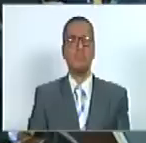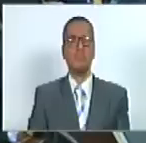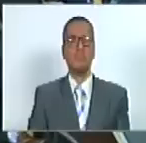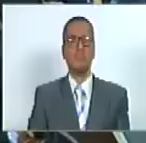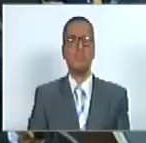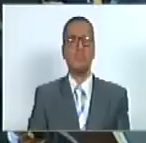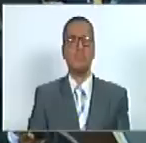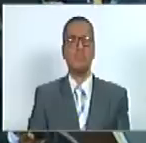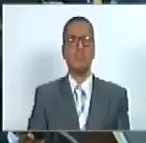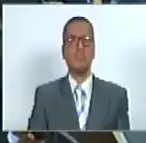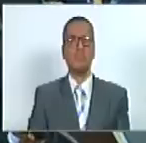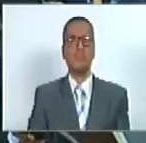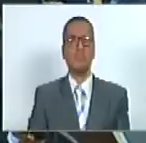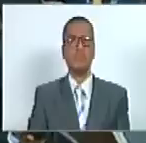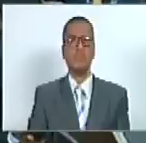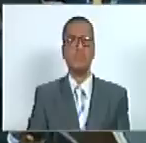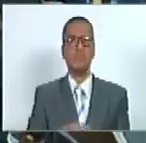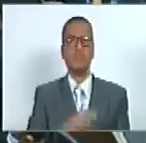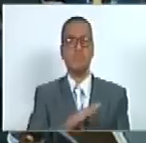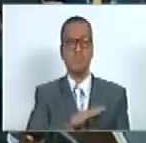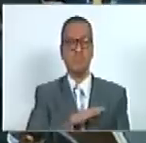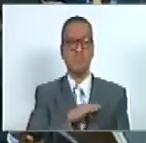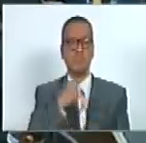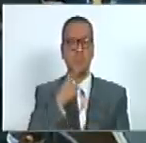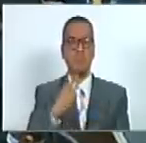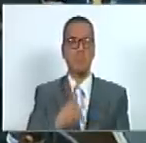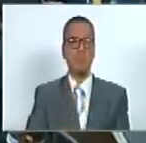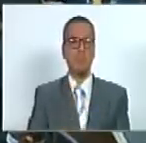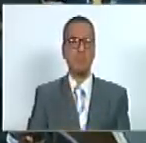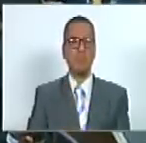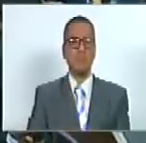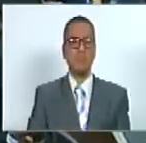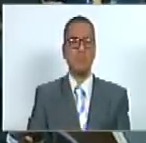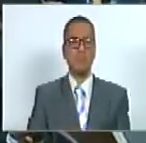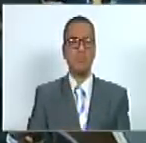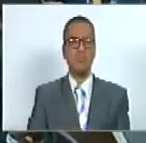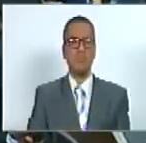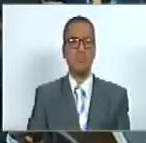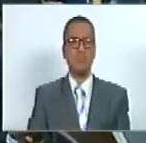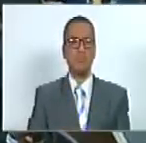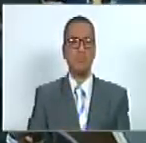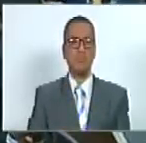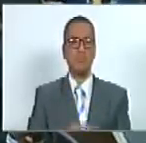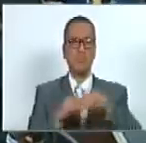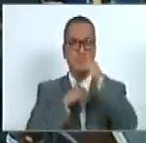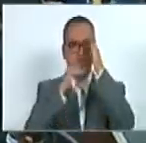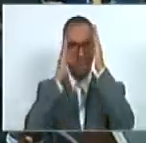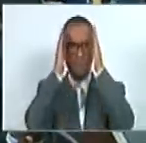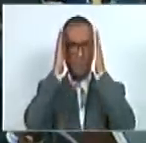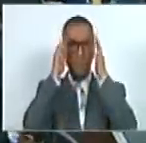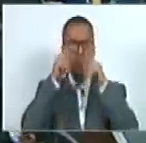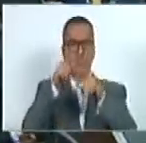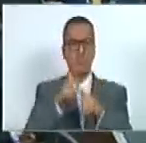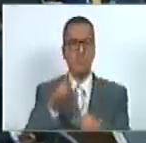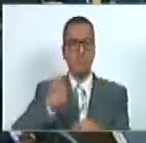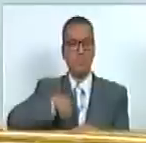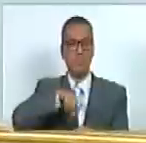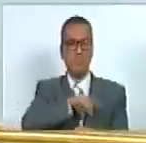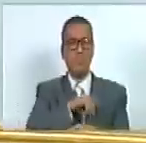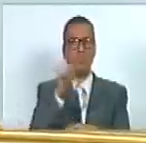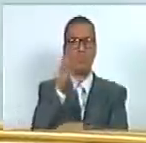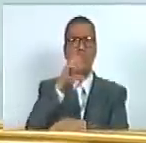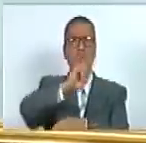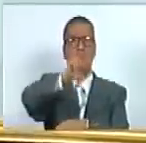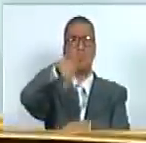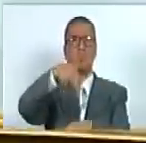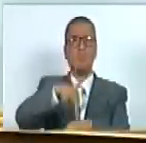Tengo la palabra yo a efectos de pedir la atención de nuestra Asamblea